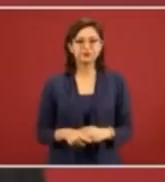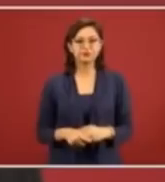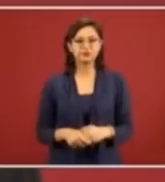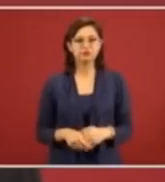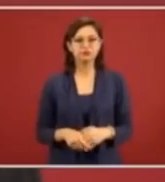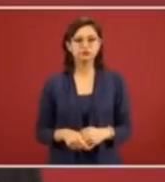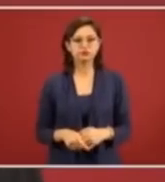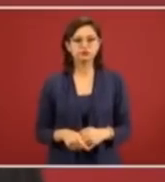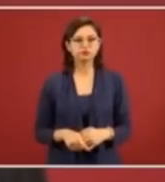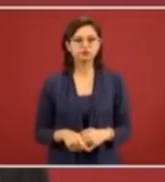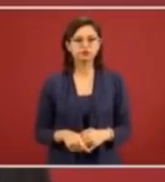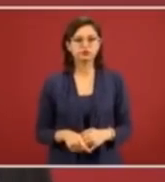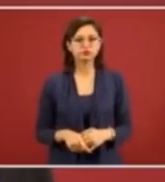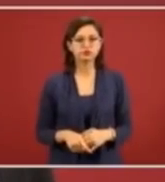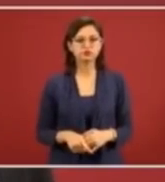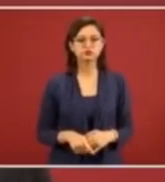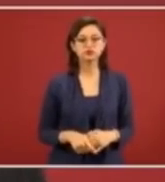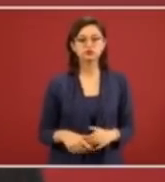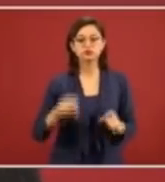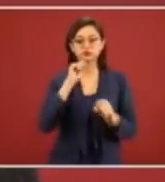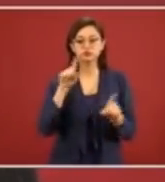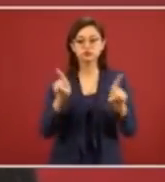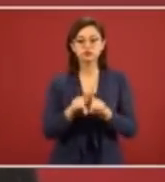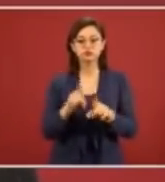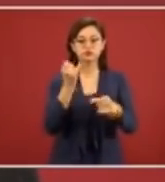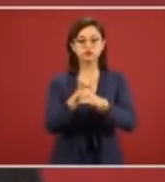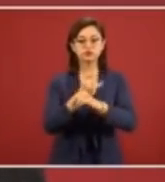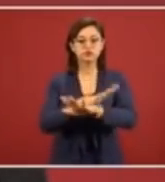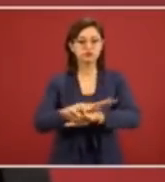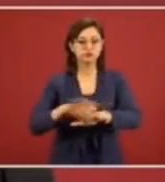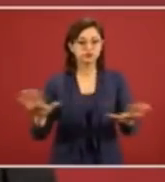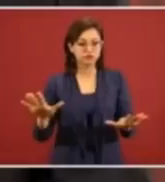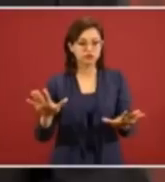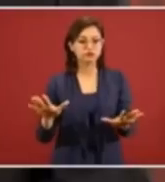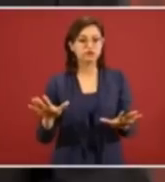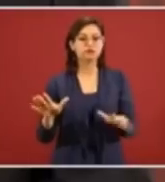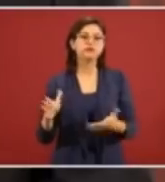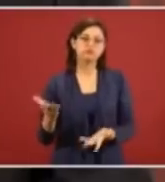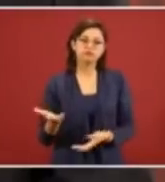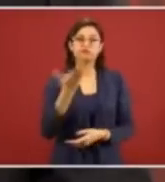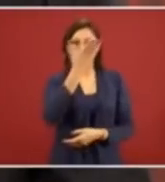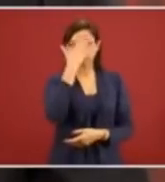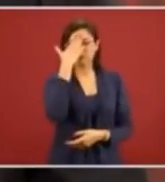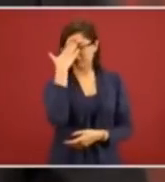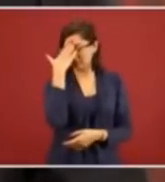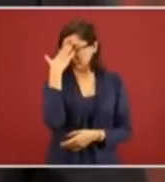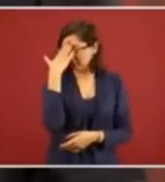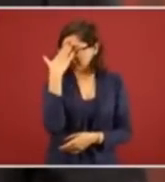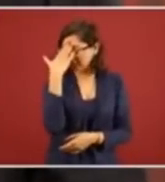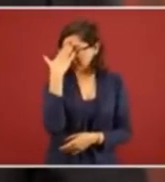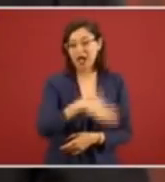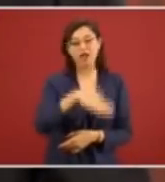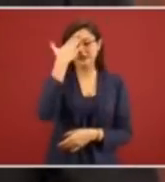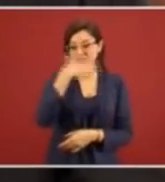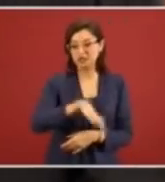Y una información que ellos lo saben bien,